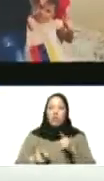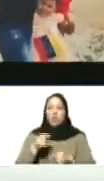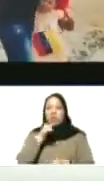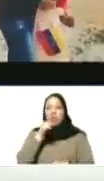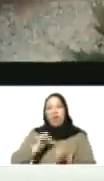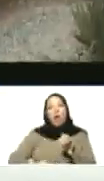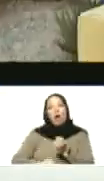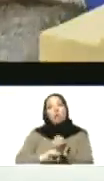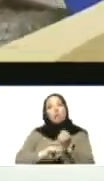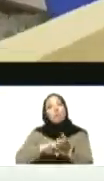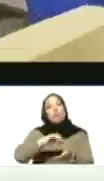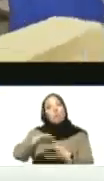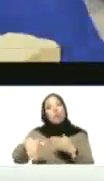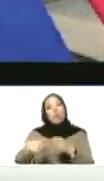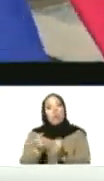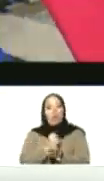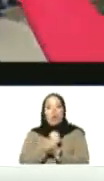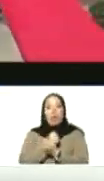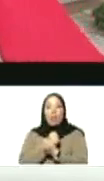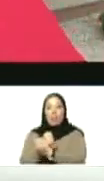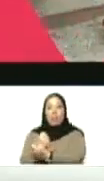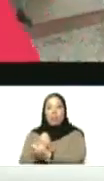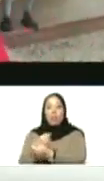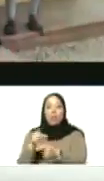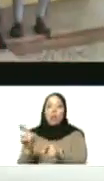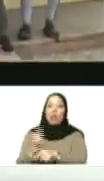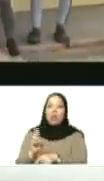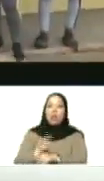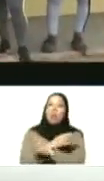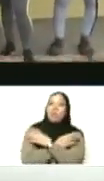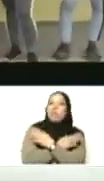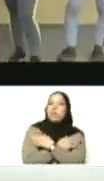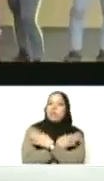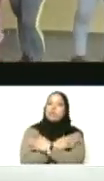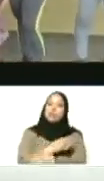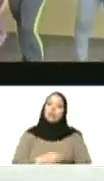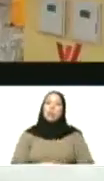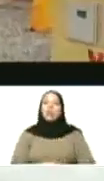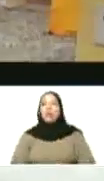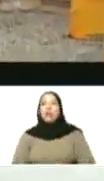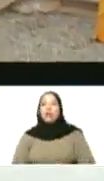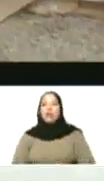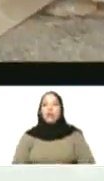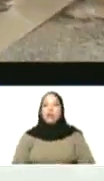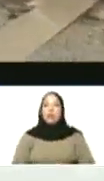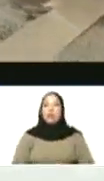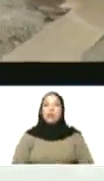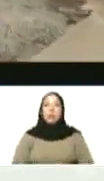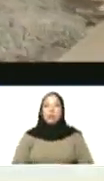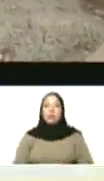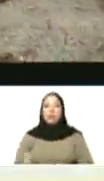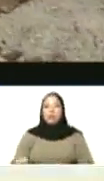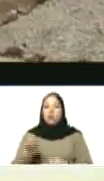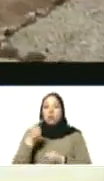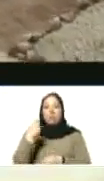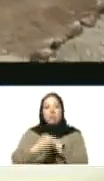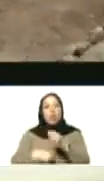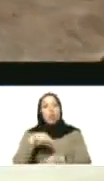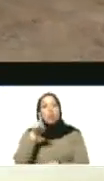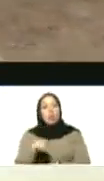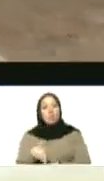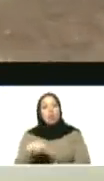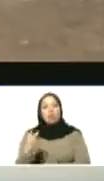apoyo, todo el amor. Cruz Lairet, te felicito, muchacho. Gloria deportiva y gloria moral también.